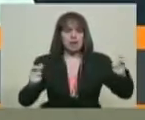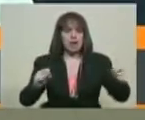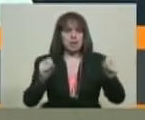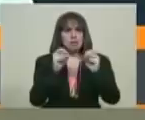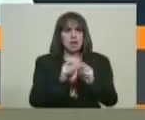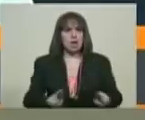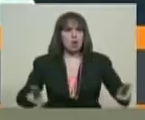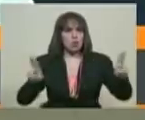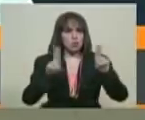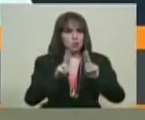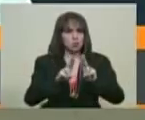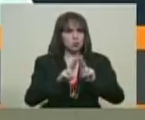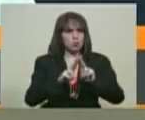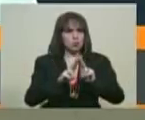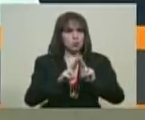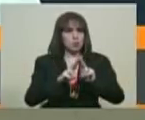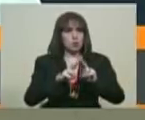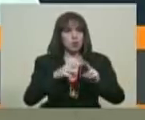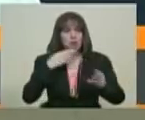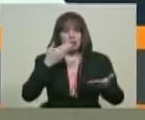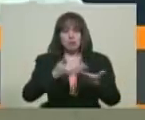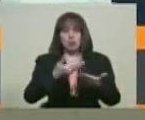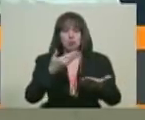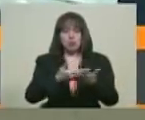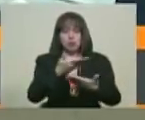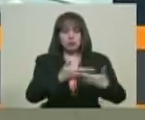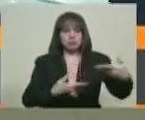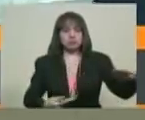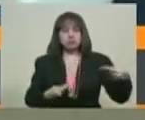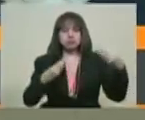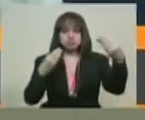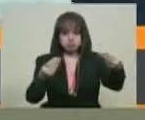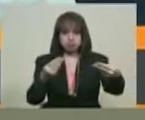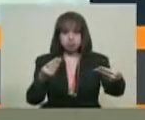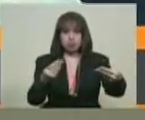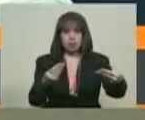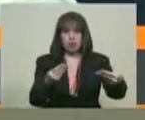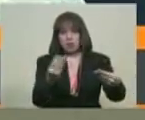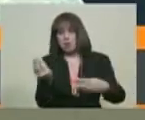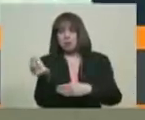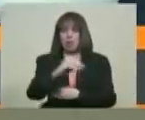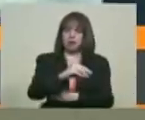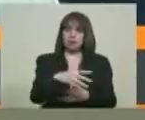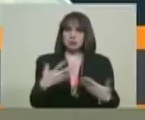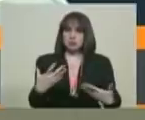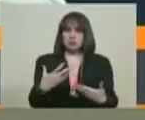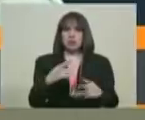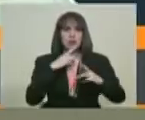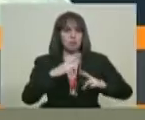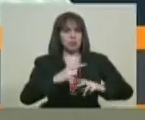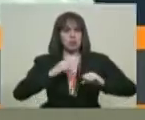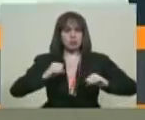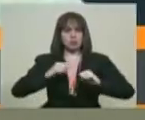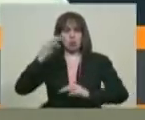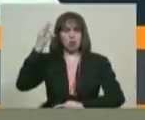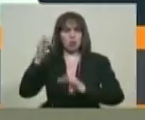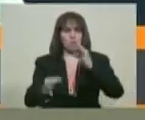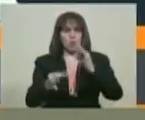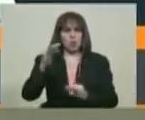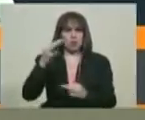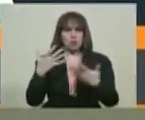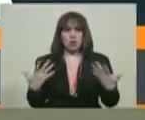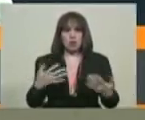ONU esta causa, para sumar resoluciones, fuerza jurídica,